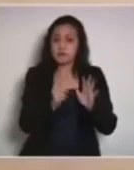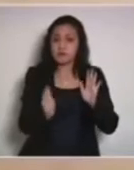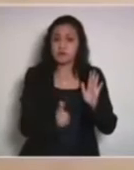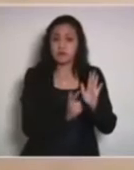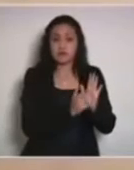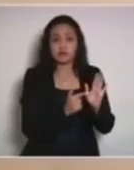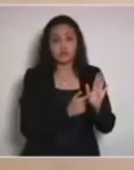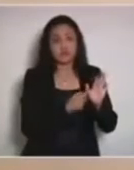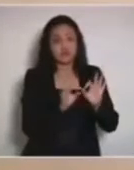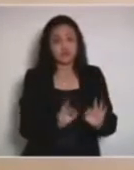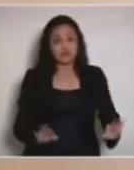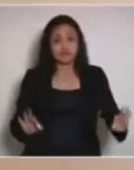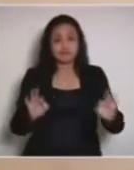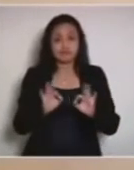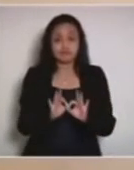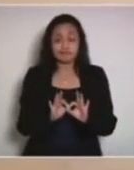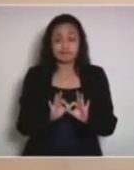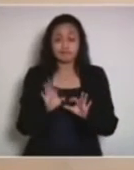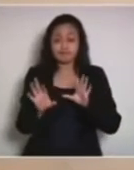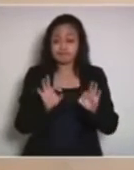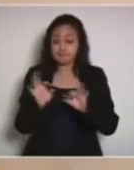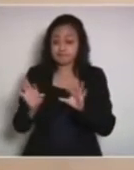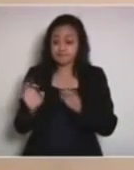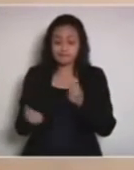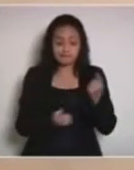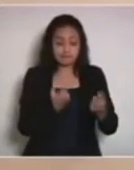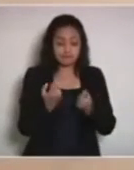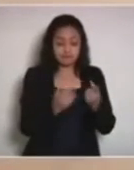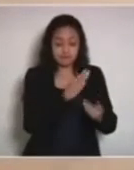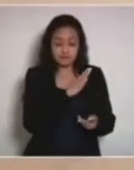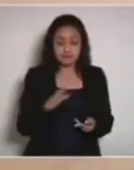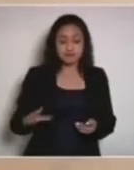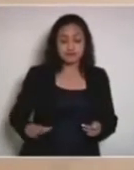la designación de candidatos o candidatas